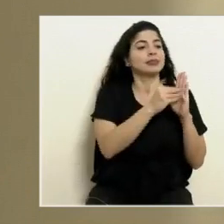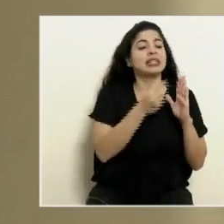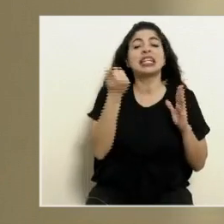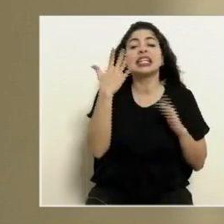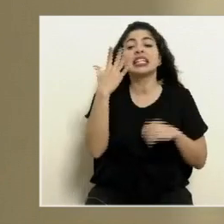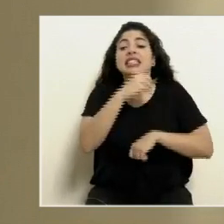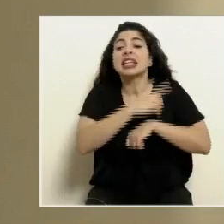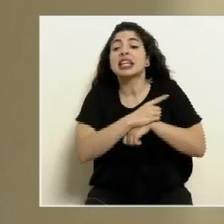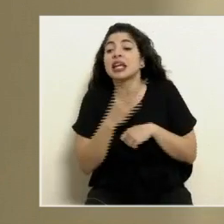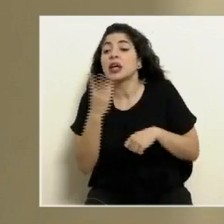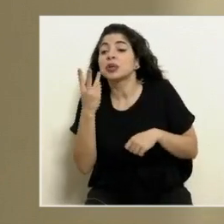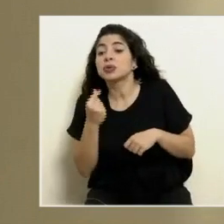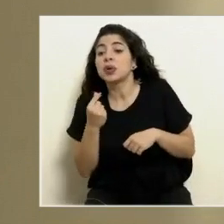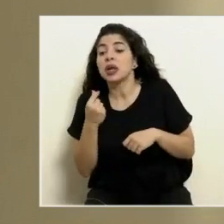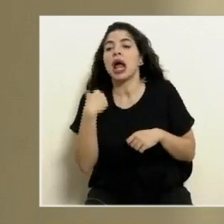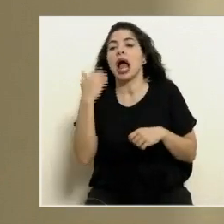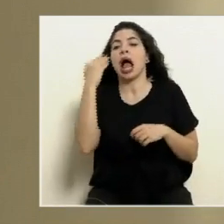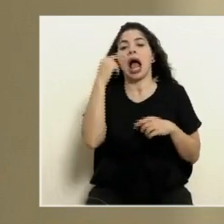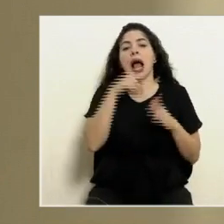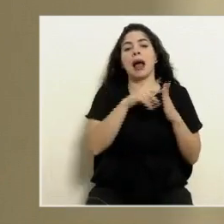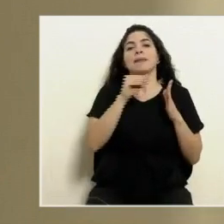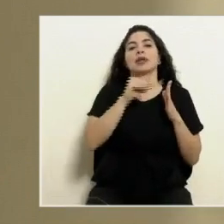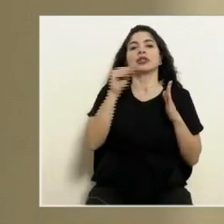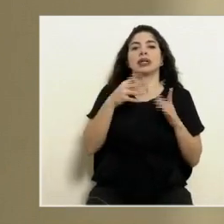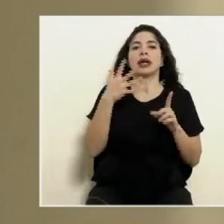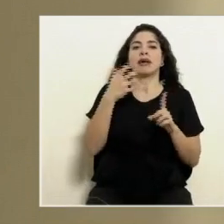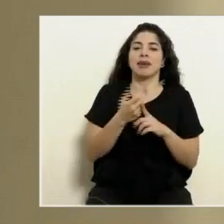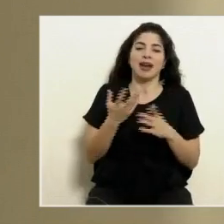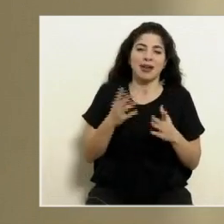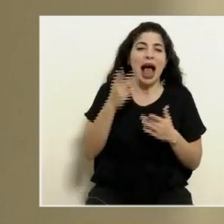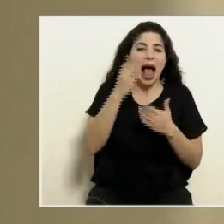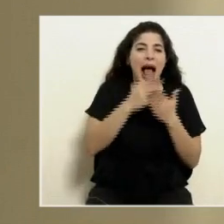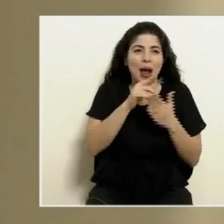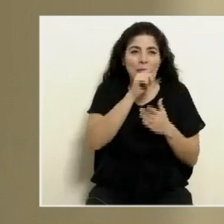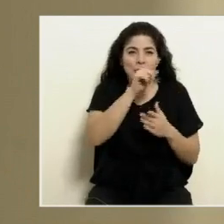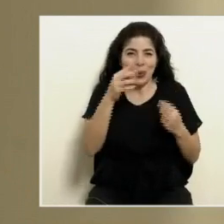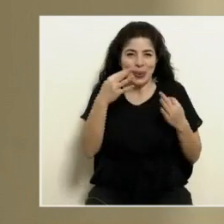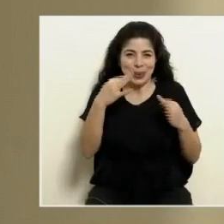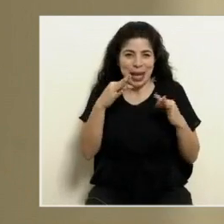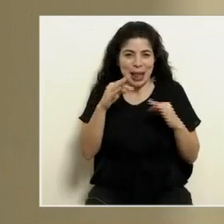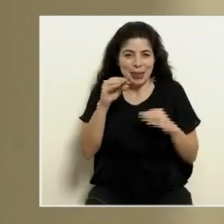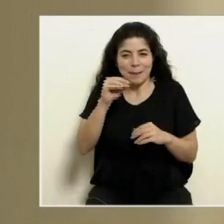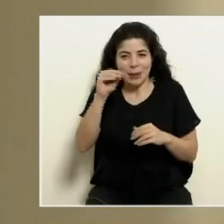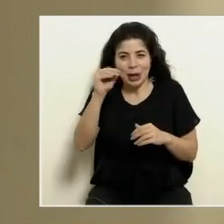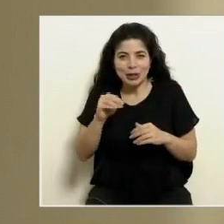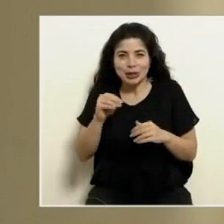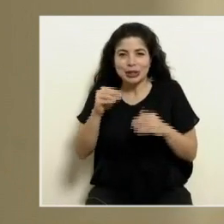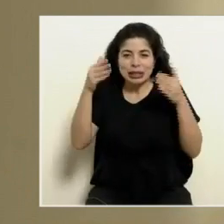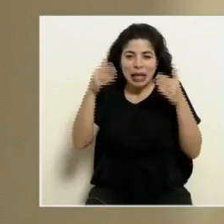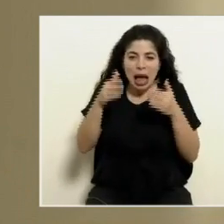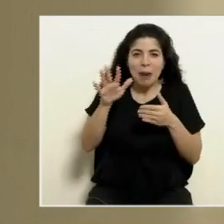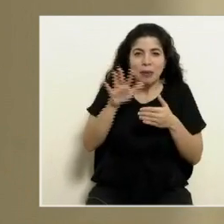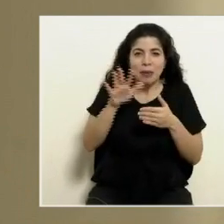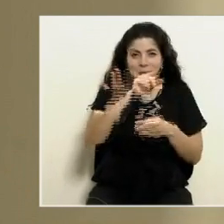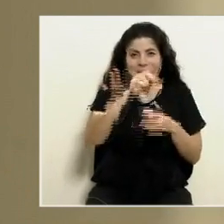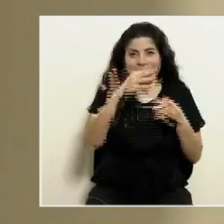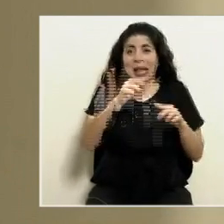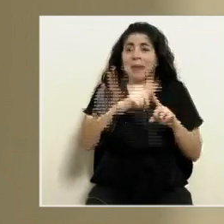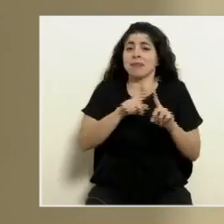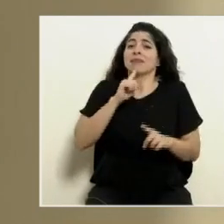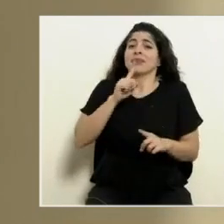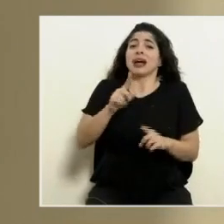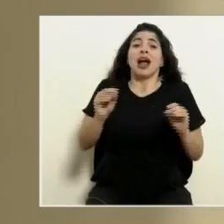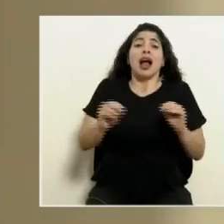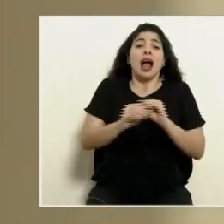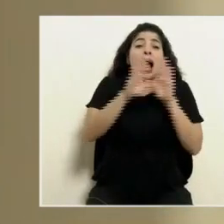días y con eso yo sé que tiene un impacto de tanto por ciento. Hay modelos que tratan de desagregar eso y se acercan, tienen una aproximación. En realidad lo que es claro